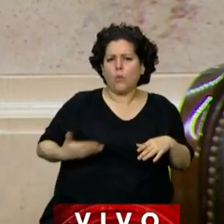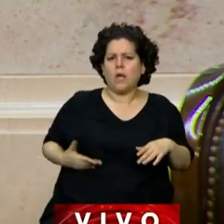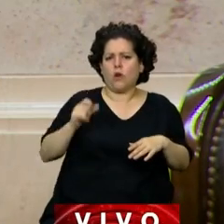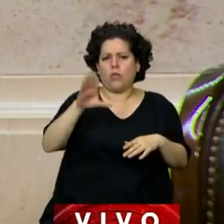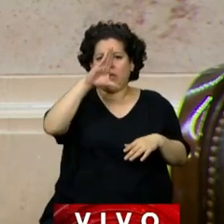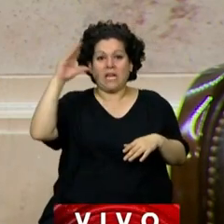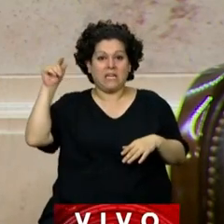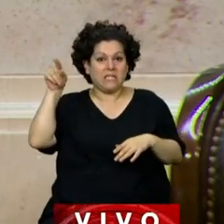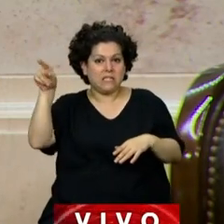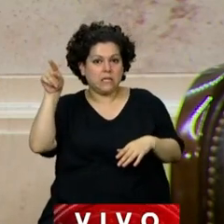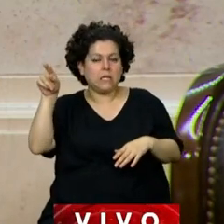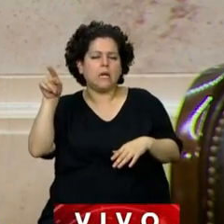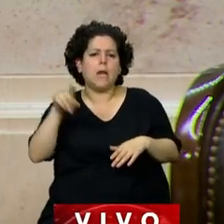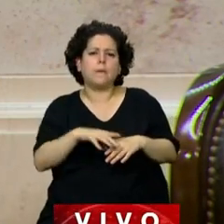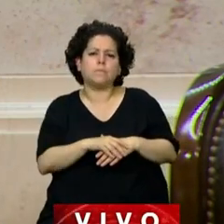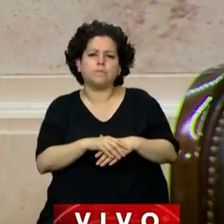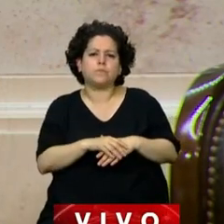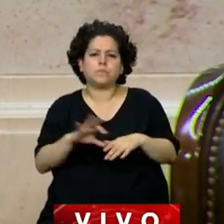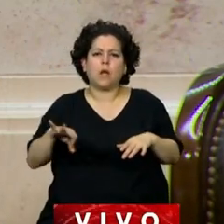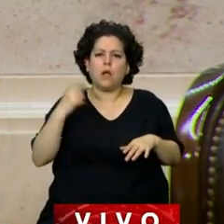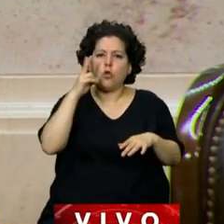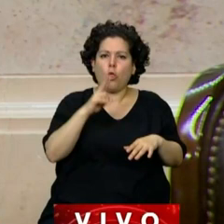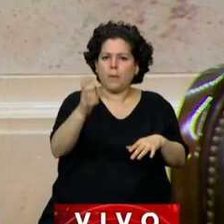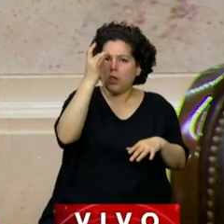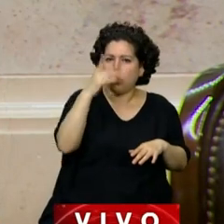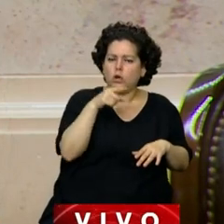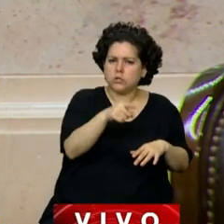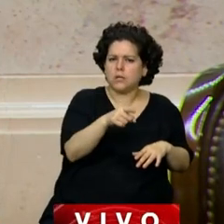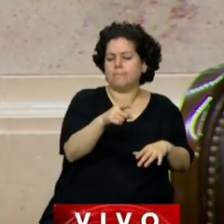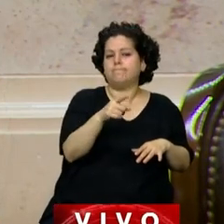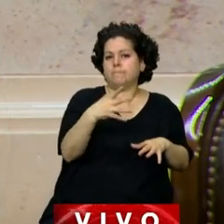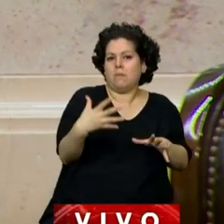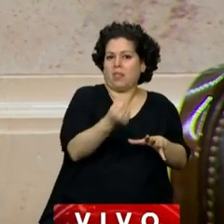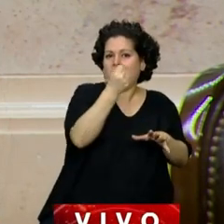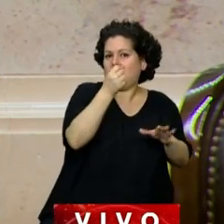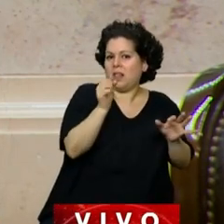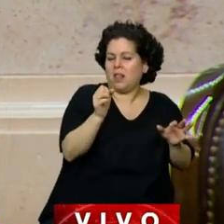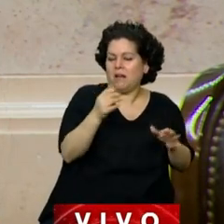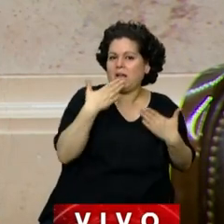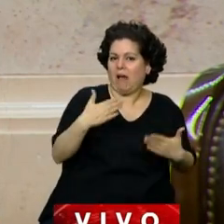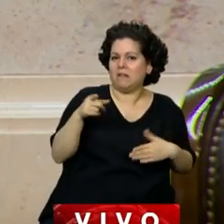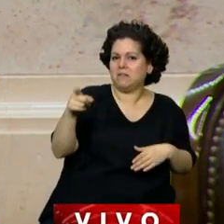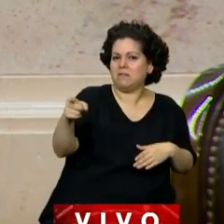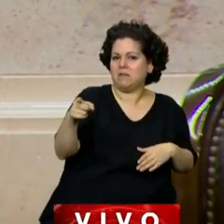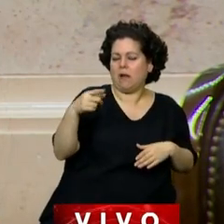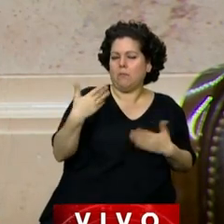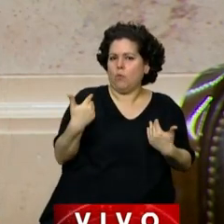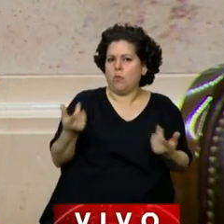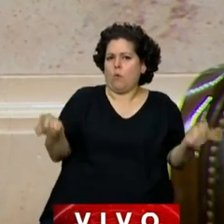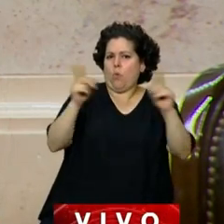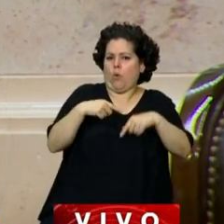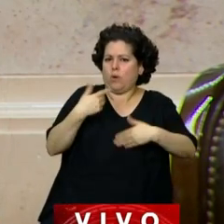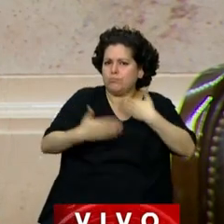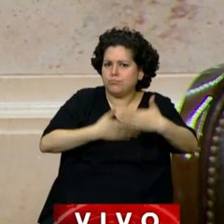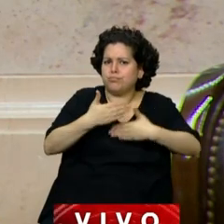de Cristina Fernández de Kirchner en 2012, no sería posible esta realidad de la explotación de récord